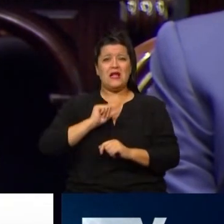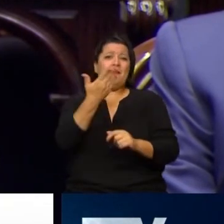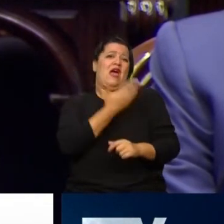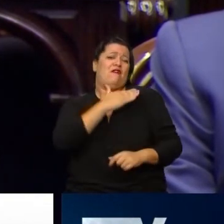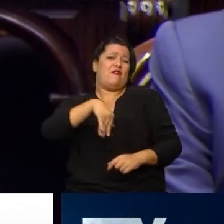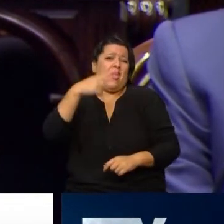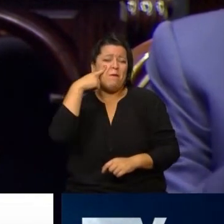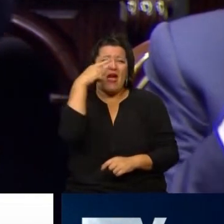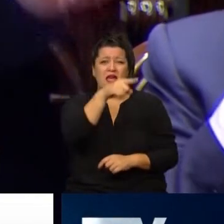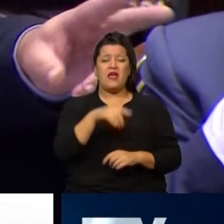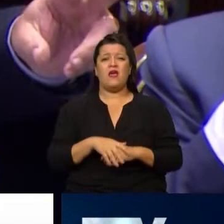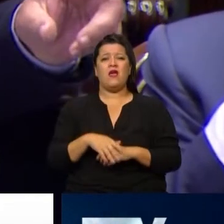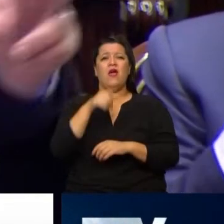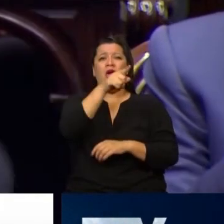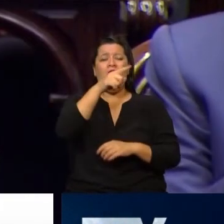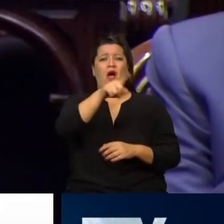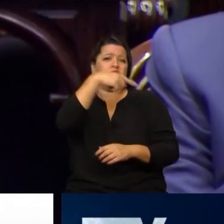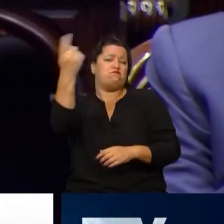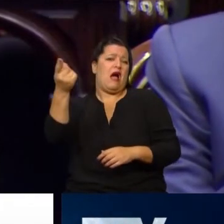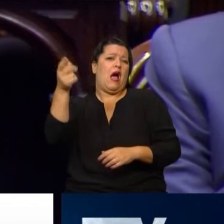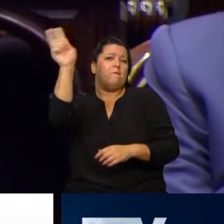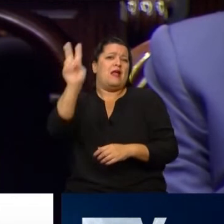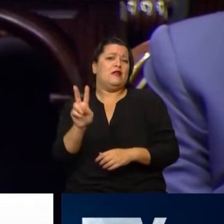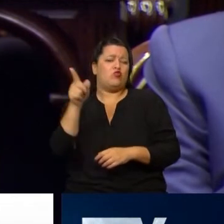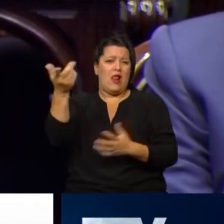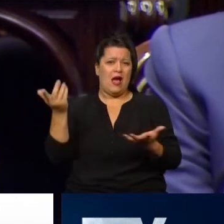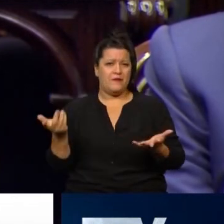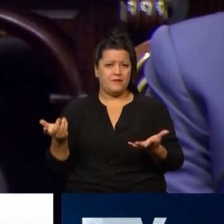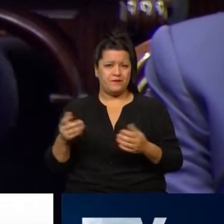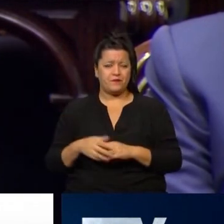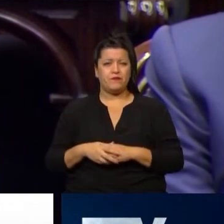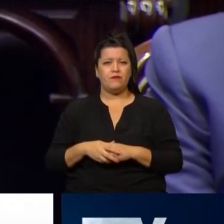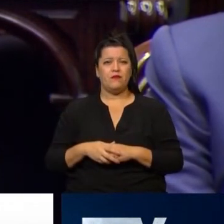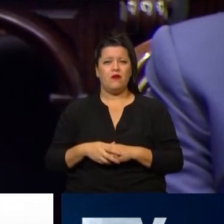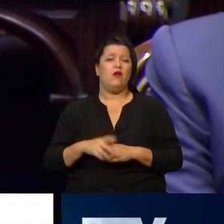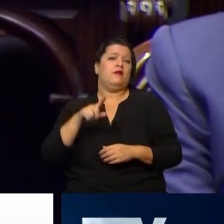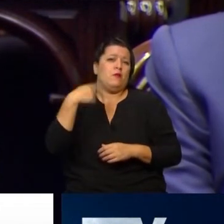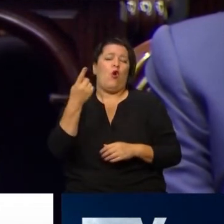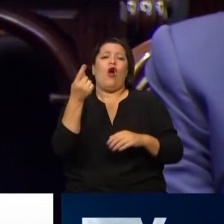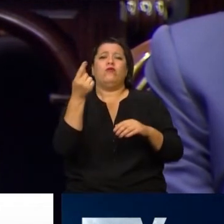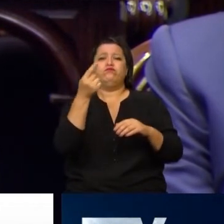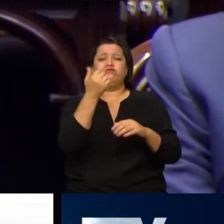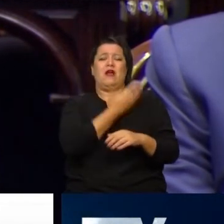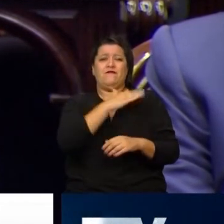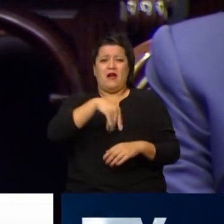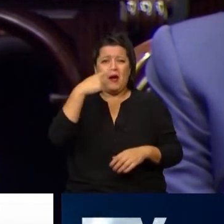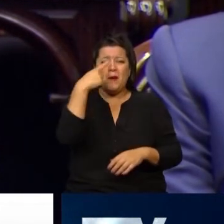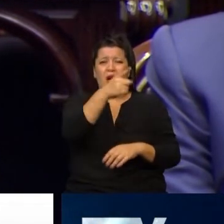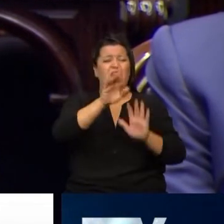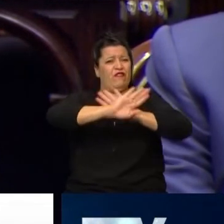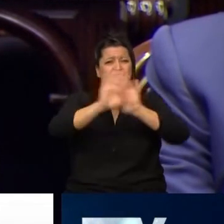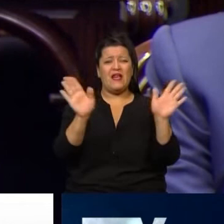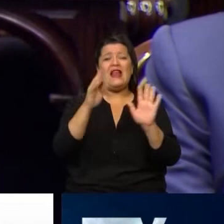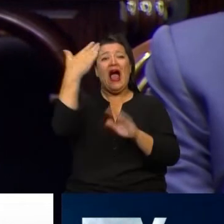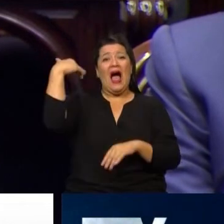que era mandinga, e ir a Venezuela, que estaba Los Santos. Salió del fondo, donde se pagaba